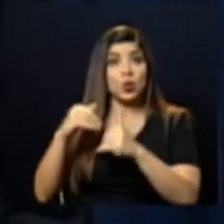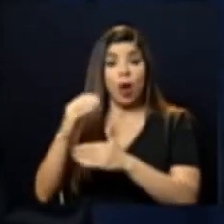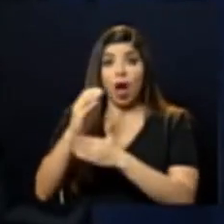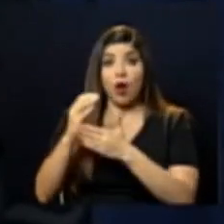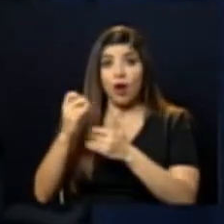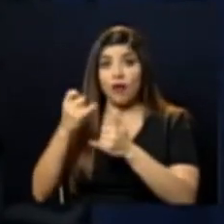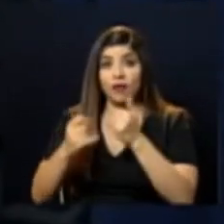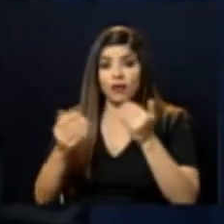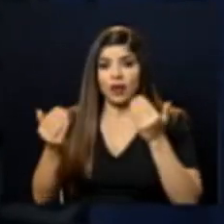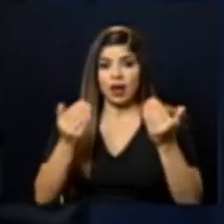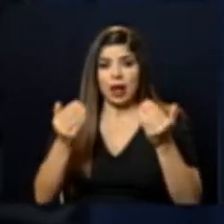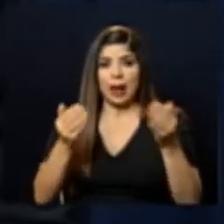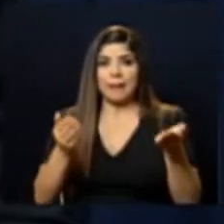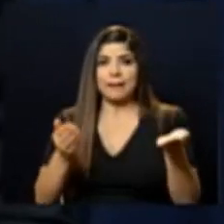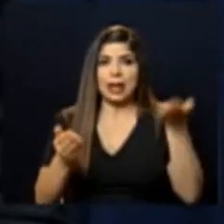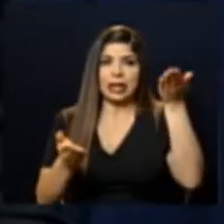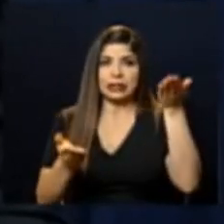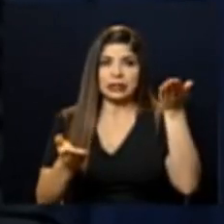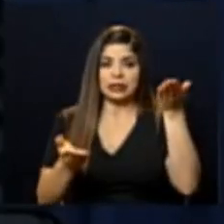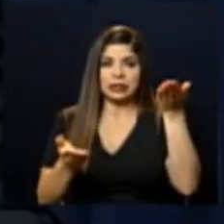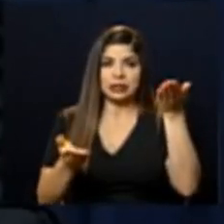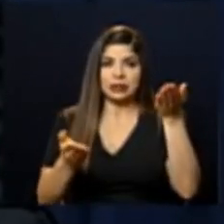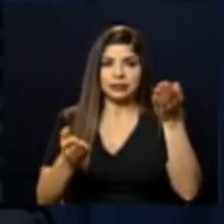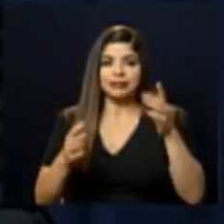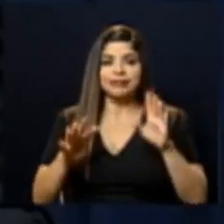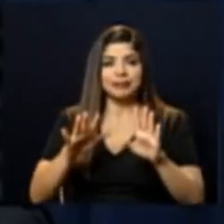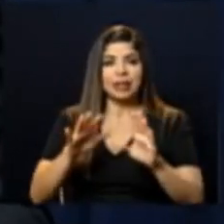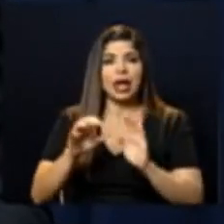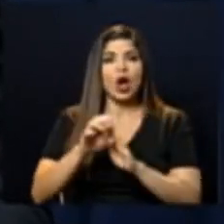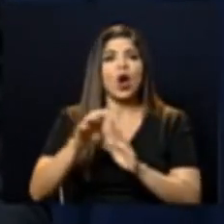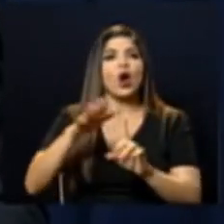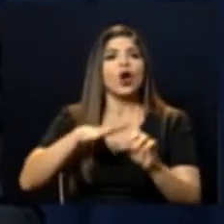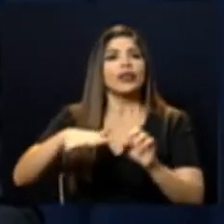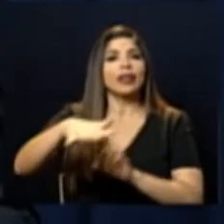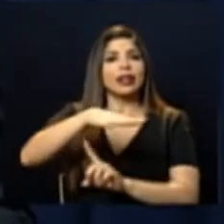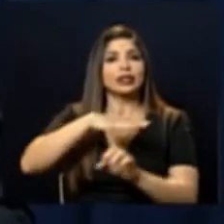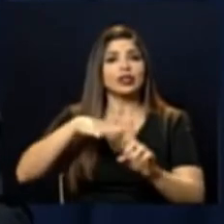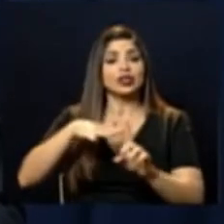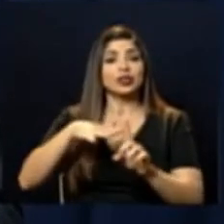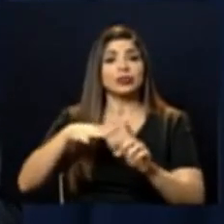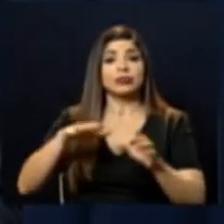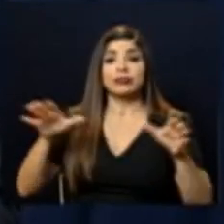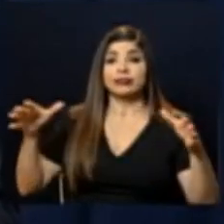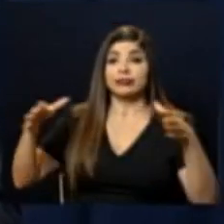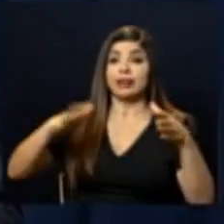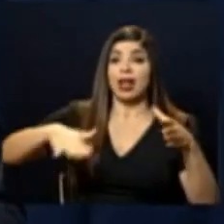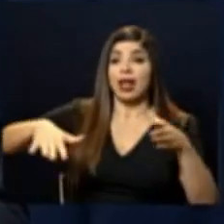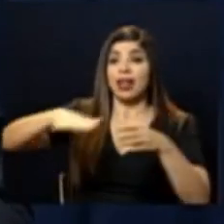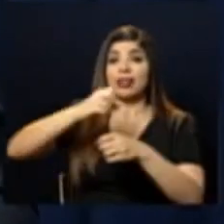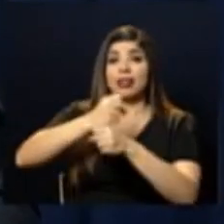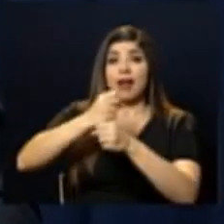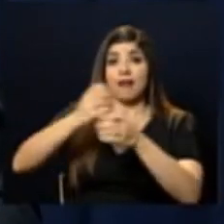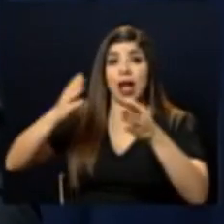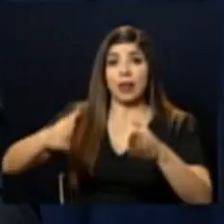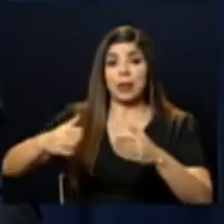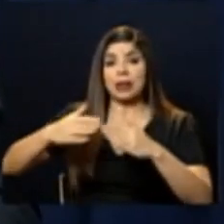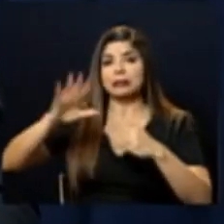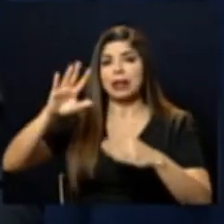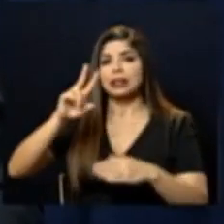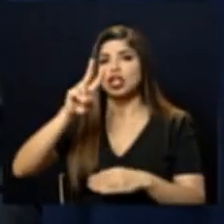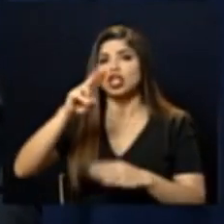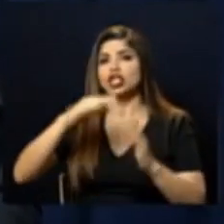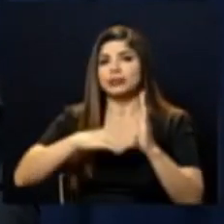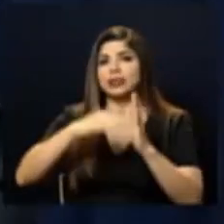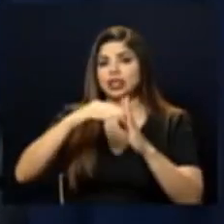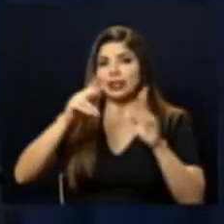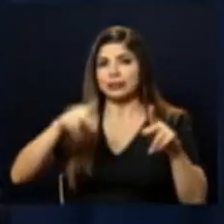calificación. Poniéndolo en contexto, nuestra fuerza de trabajo tiene poco más de 2 millones